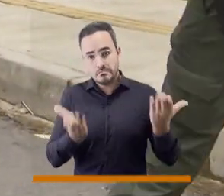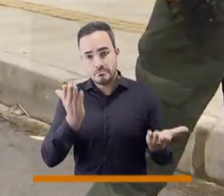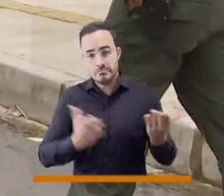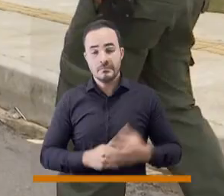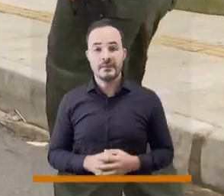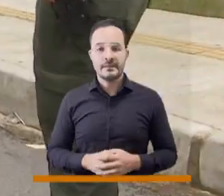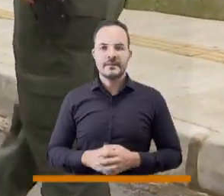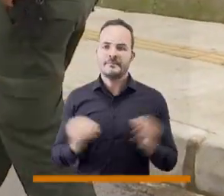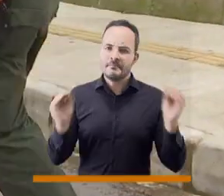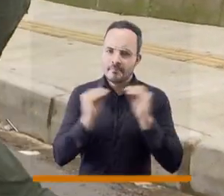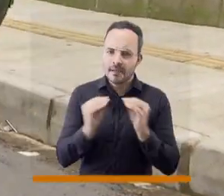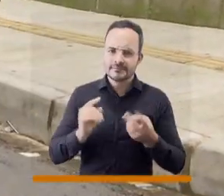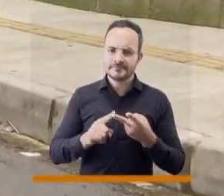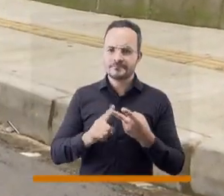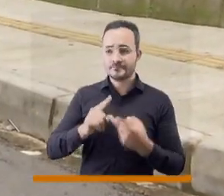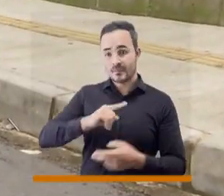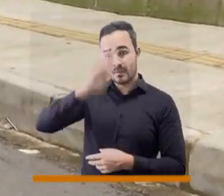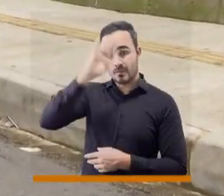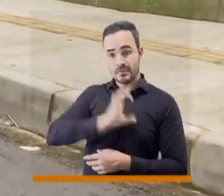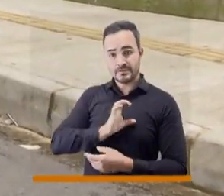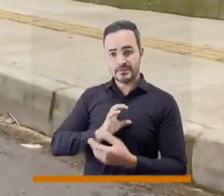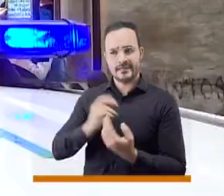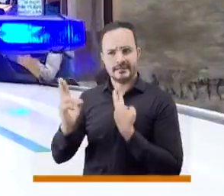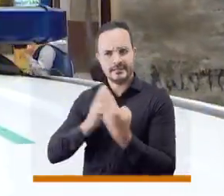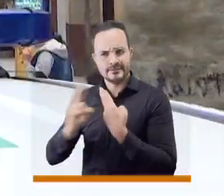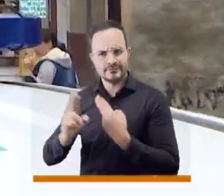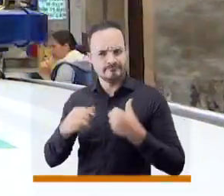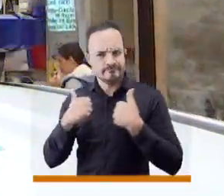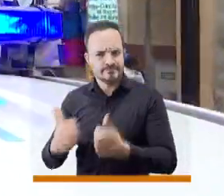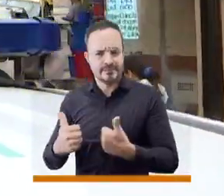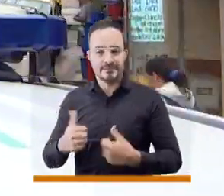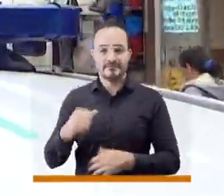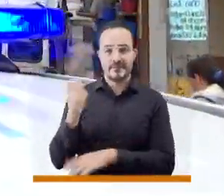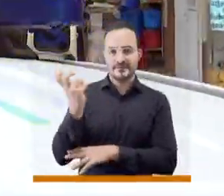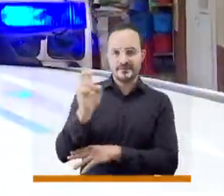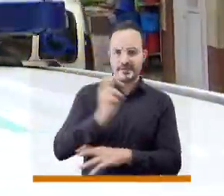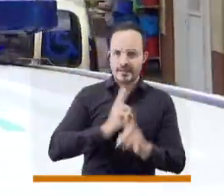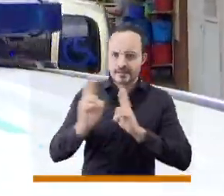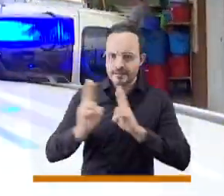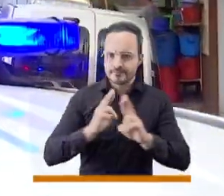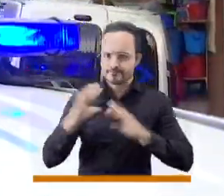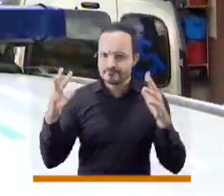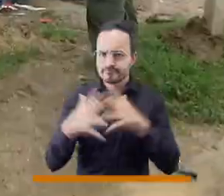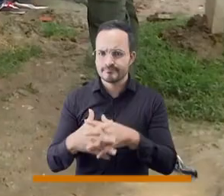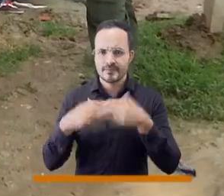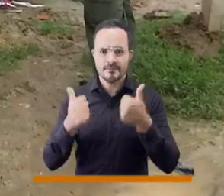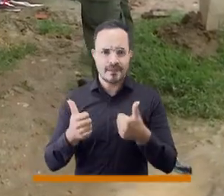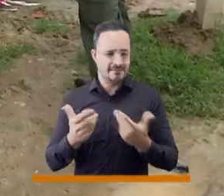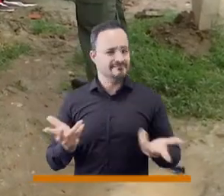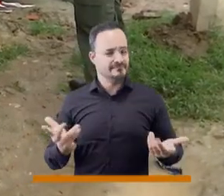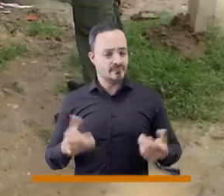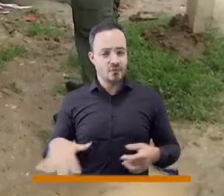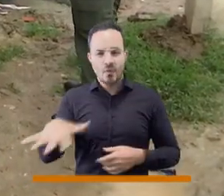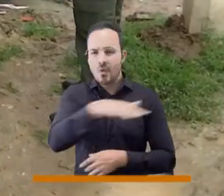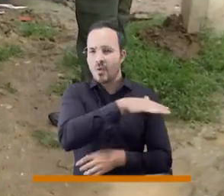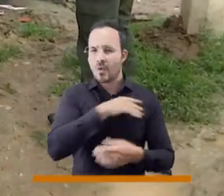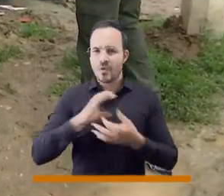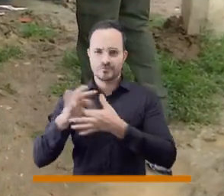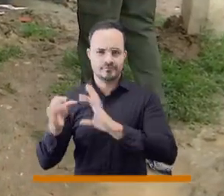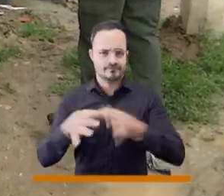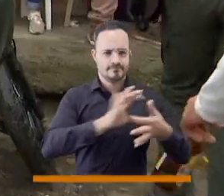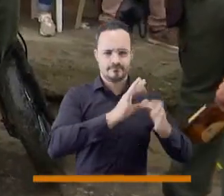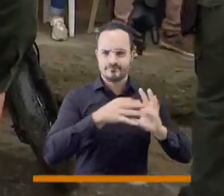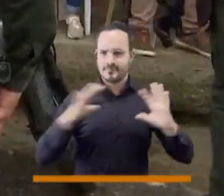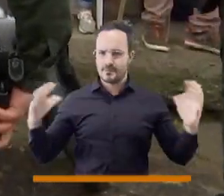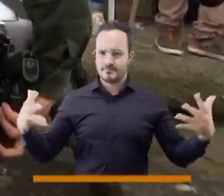ella. Y adicionalmente tiene que recuperar la relación con la policía, con la fiscalía y adicionalmente articular